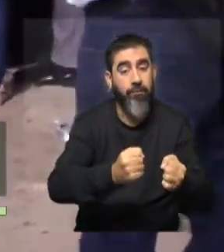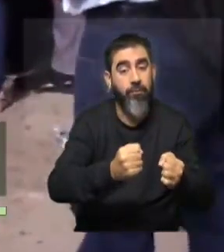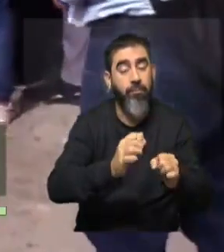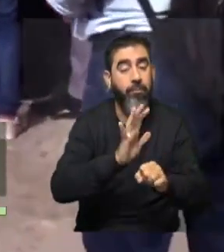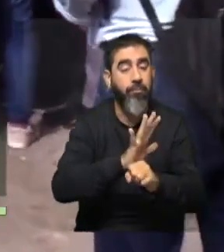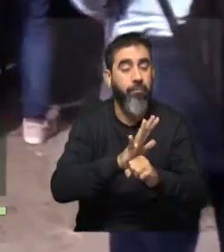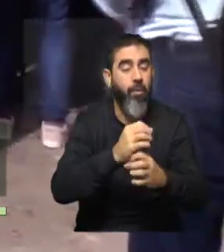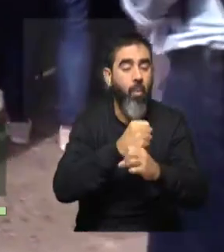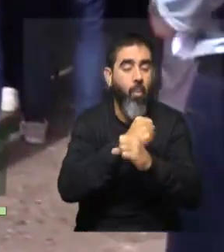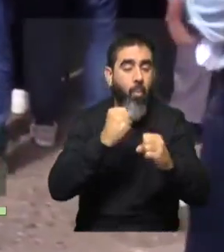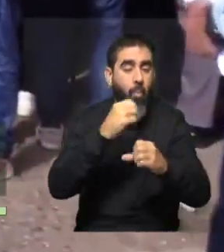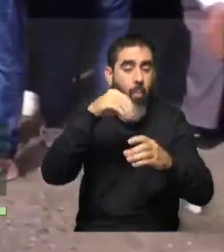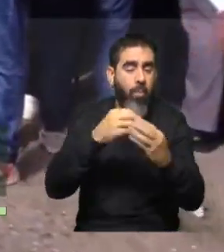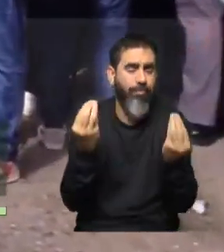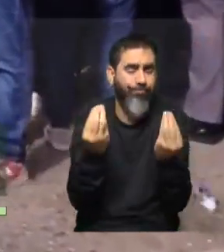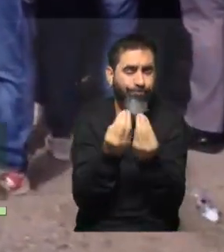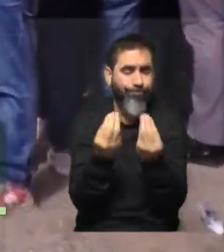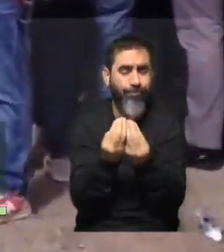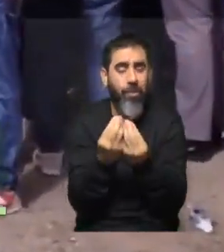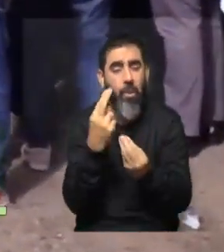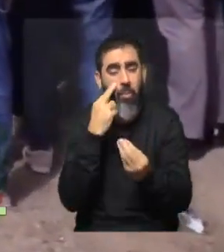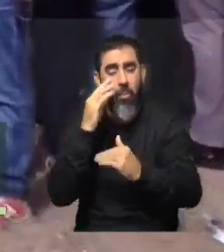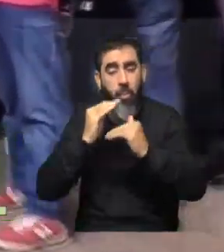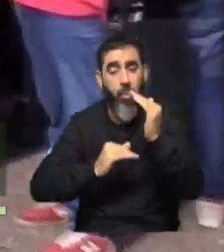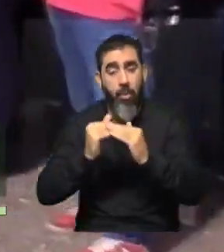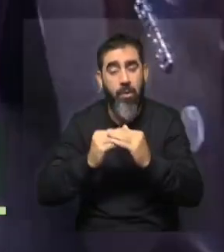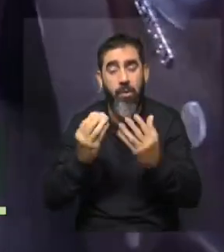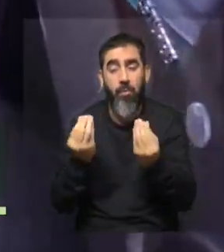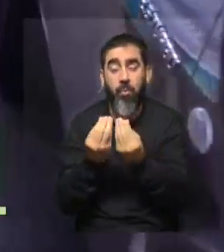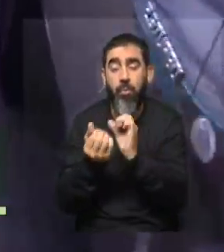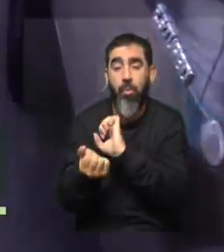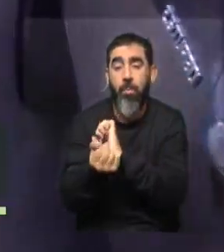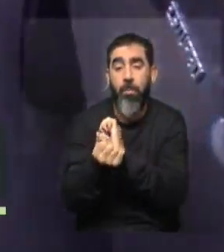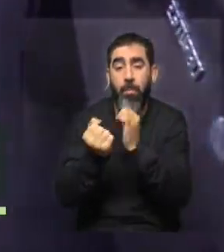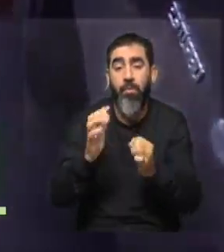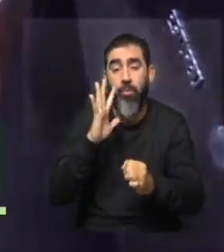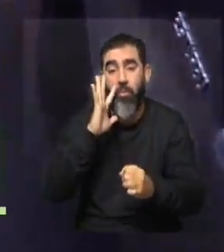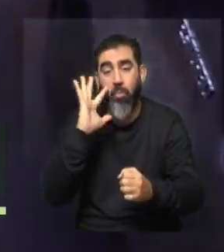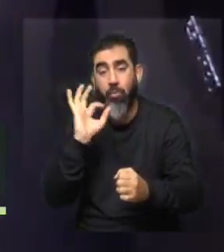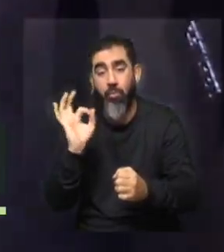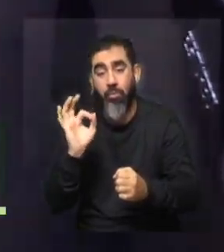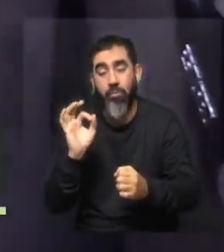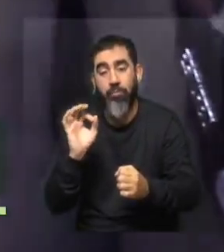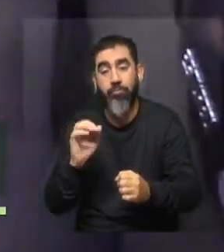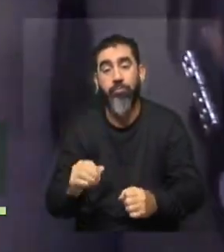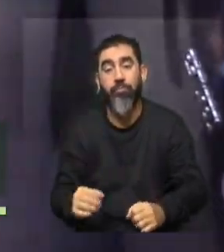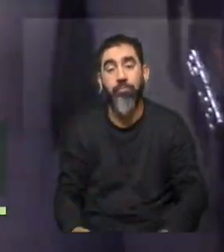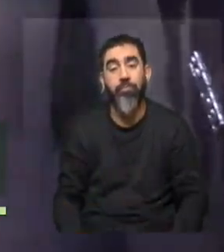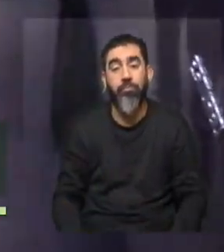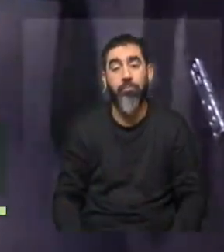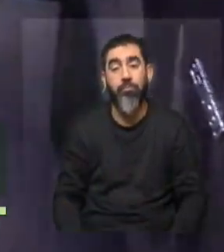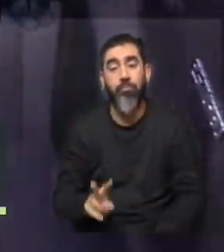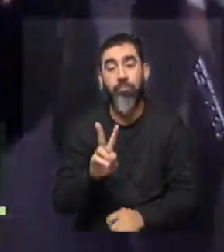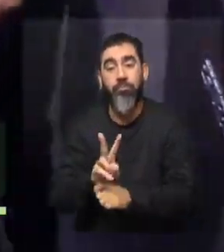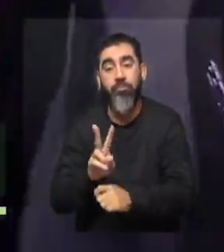una bomba de tiempo por el hacinamiento los problemas de infraestructura y un gran número de presos en detención preventiva que según Fuentes oficiales son